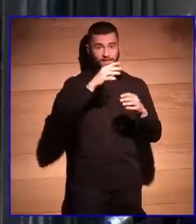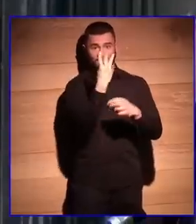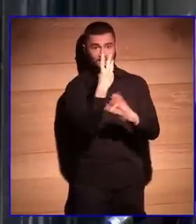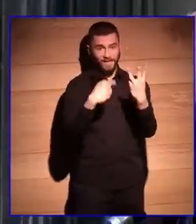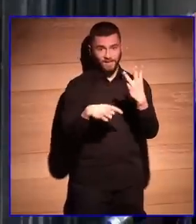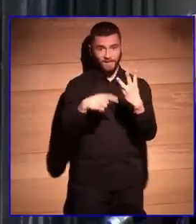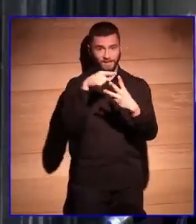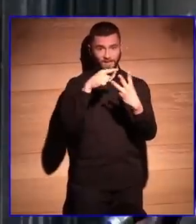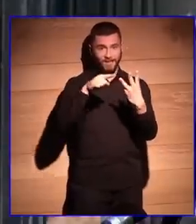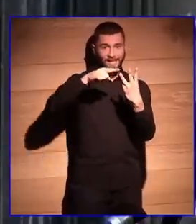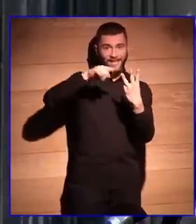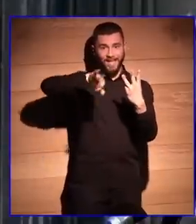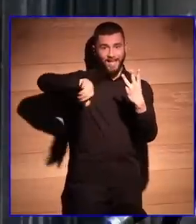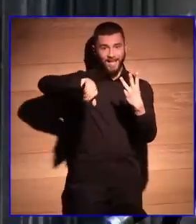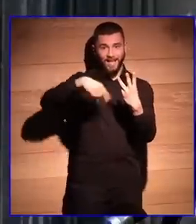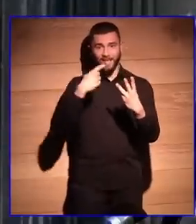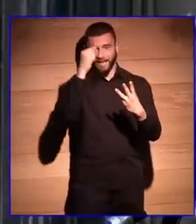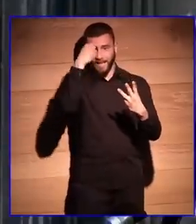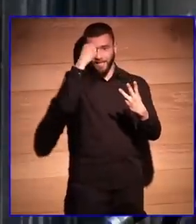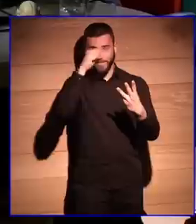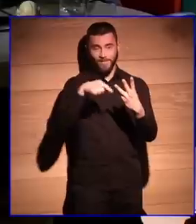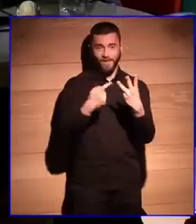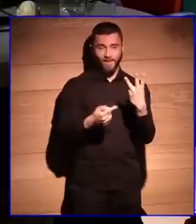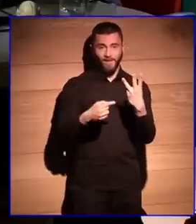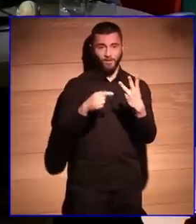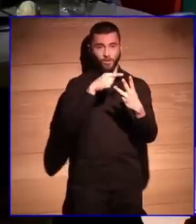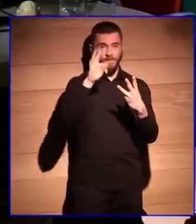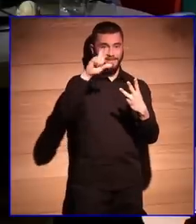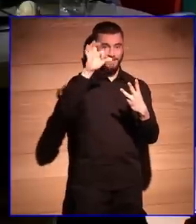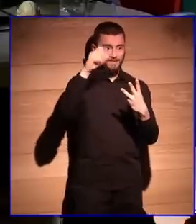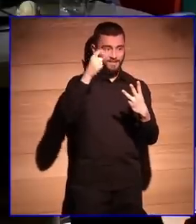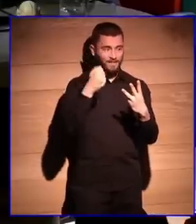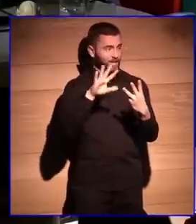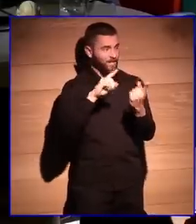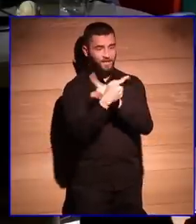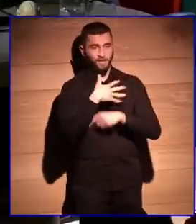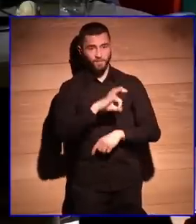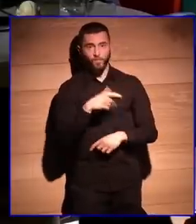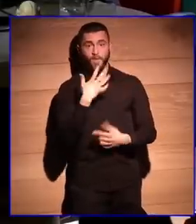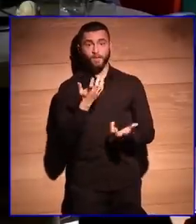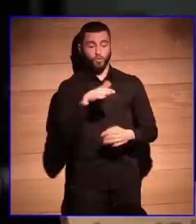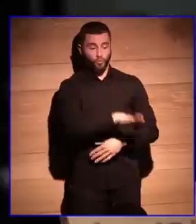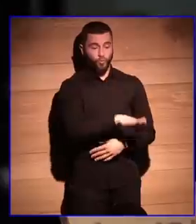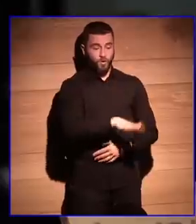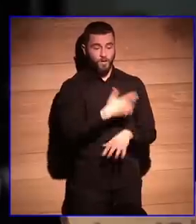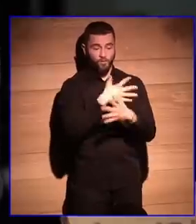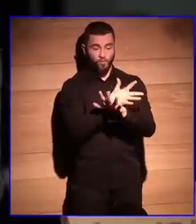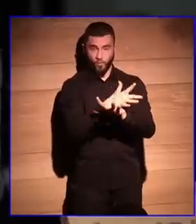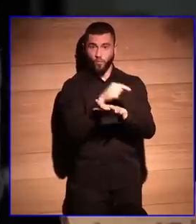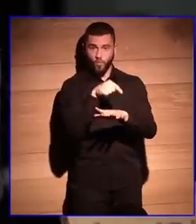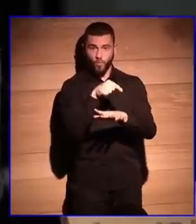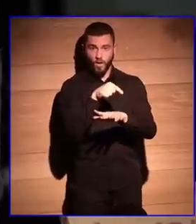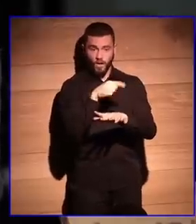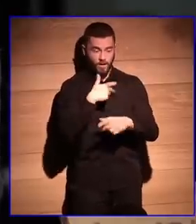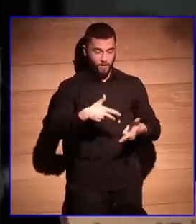igual el Tesla puede girar para el otro lado. Bueno, hay un vídeo en internet muy interesante de un niño al que le hacen jugar precisamente a este dilema, y una vía se